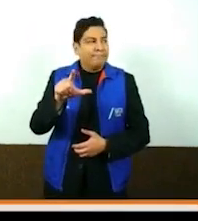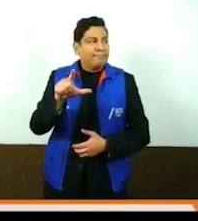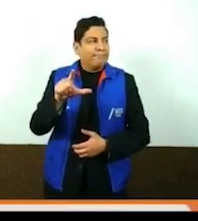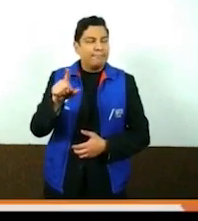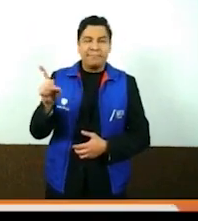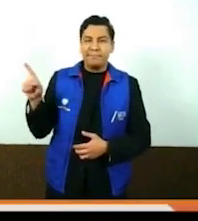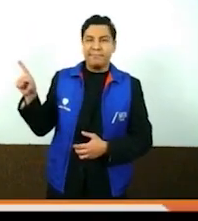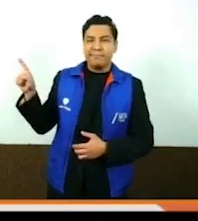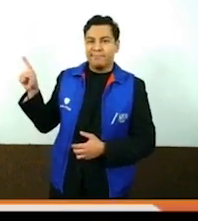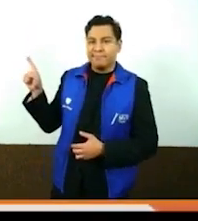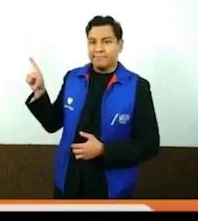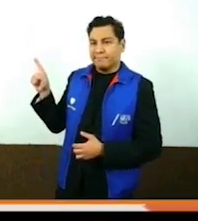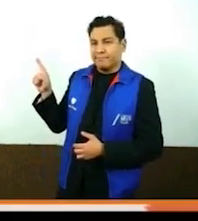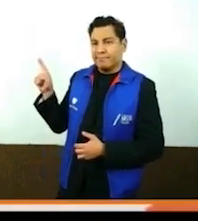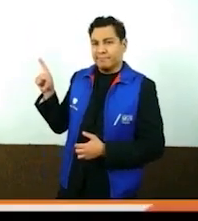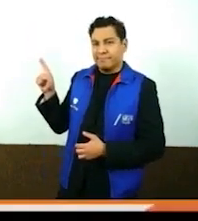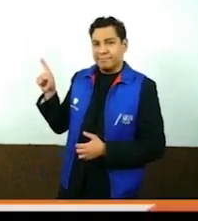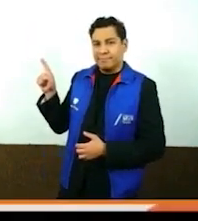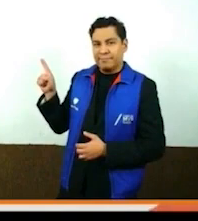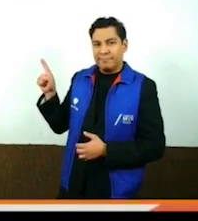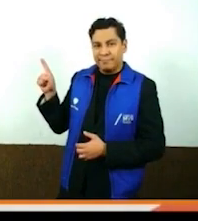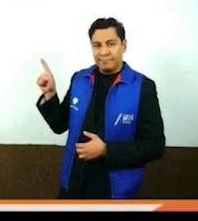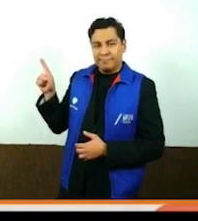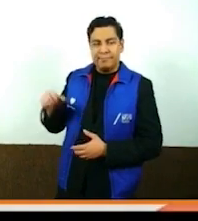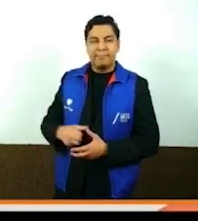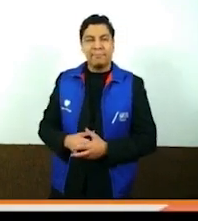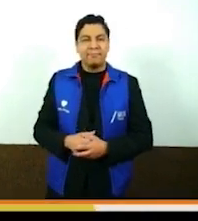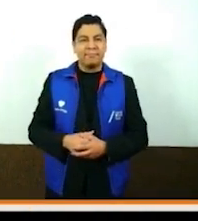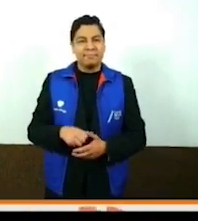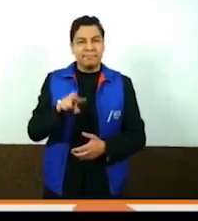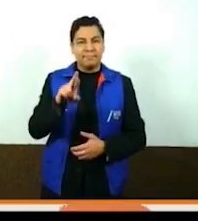Daniel Alejandro Rosales Aguirre.